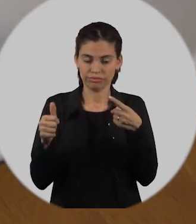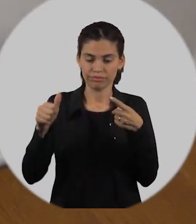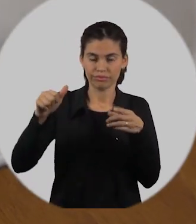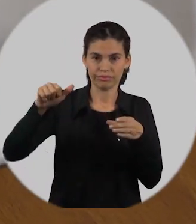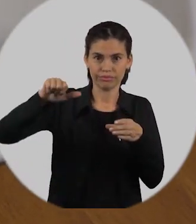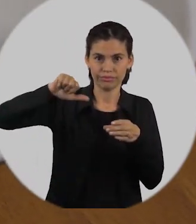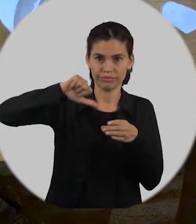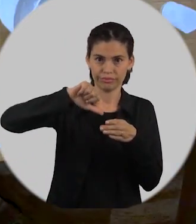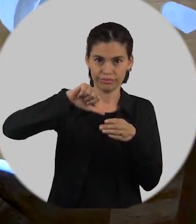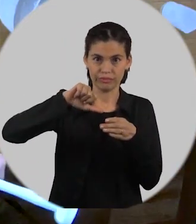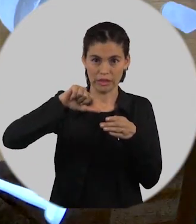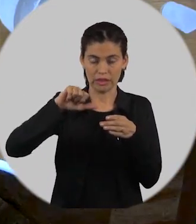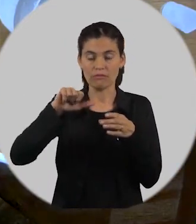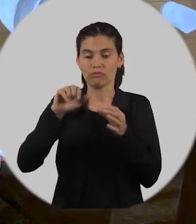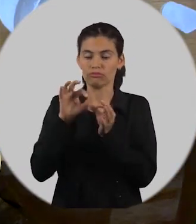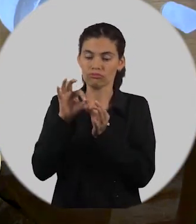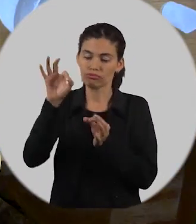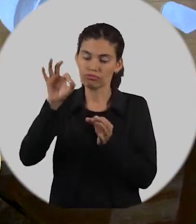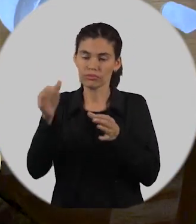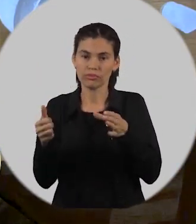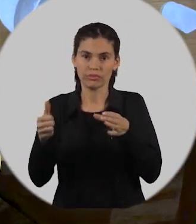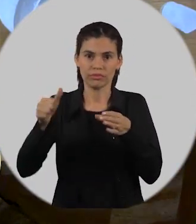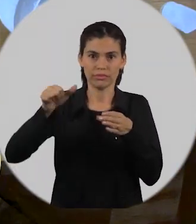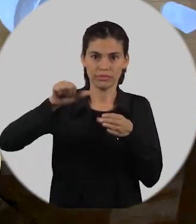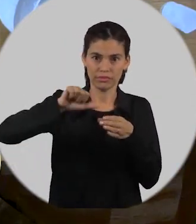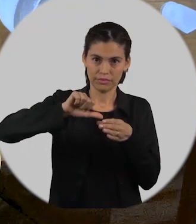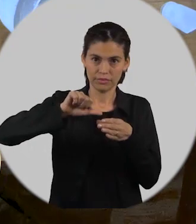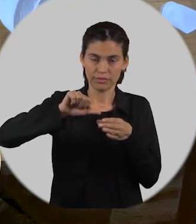colocar el lauril que necesitamos.